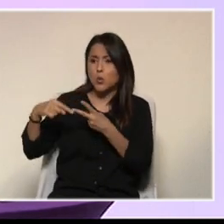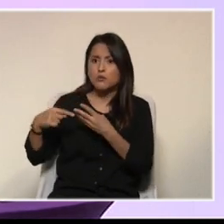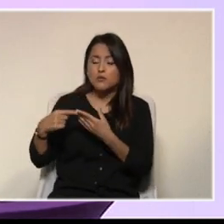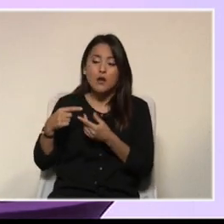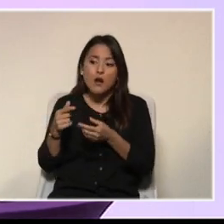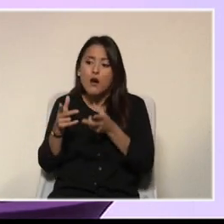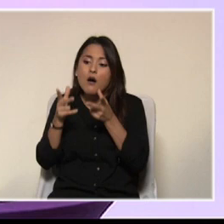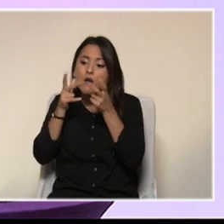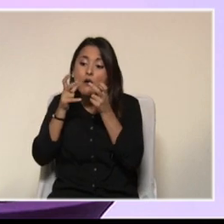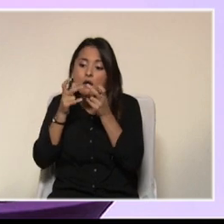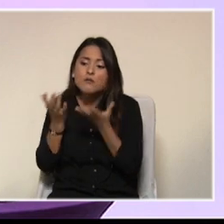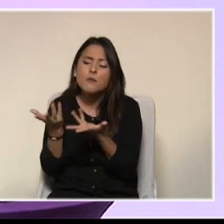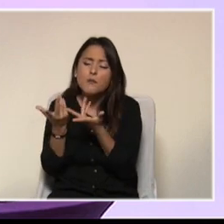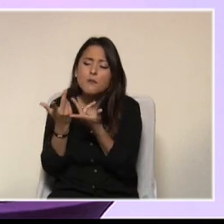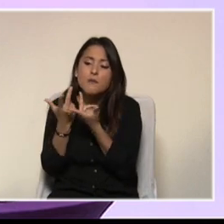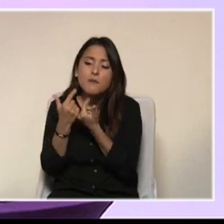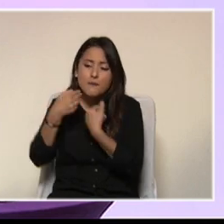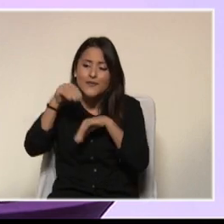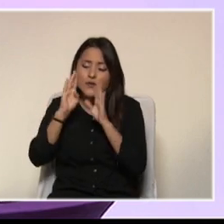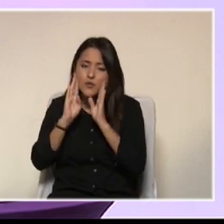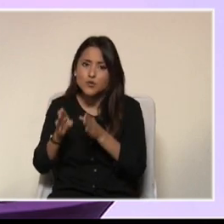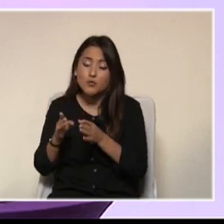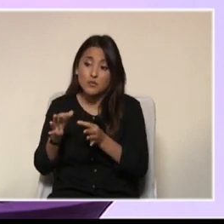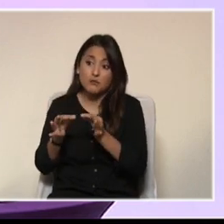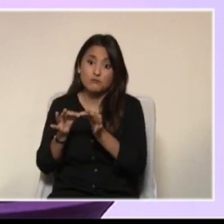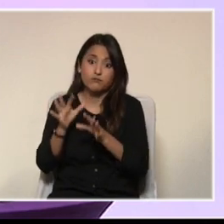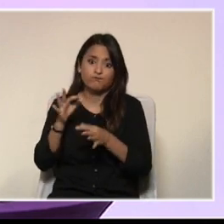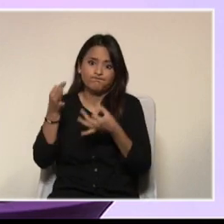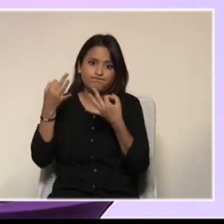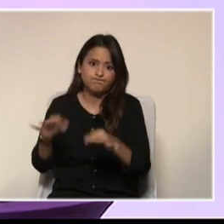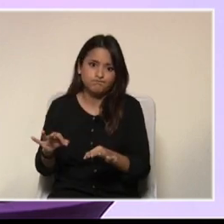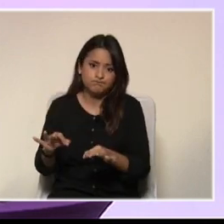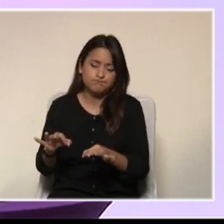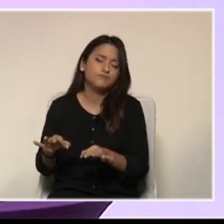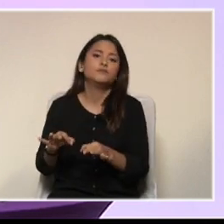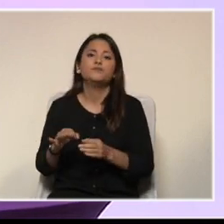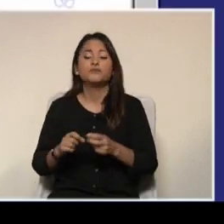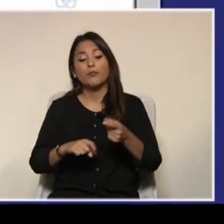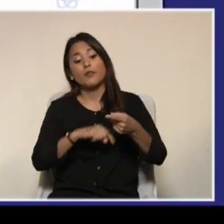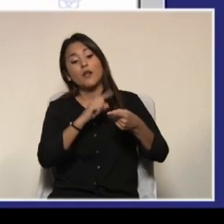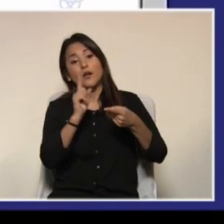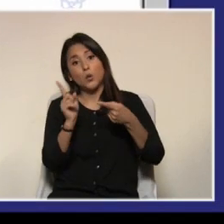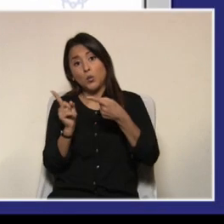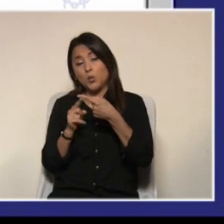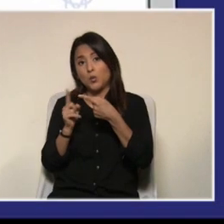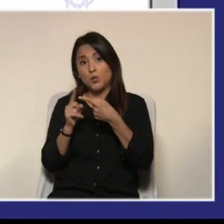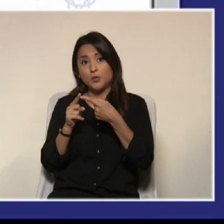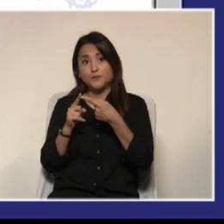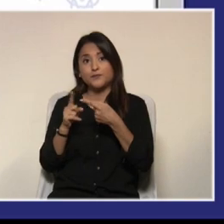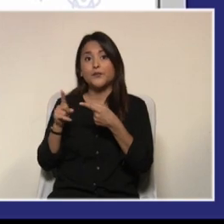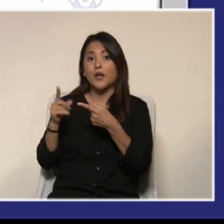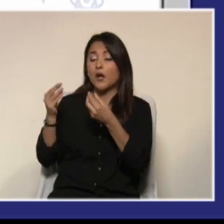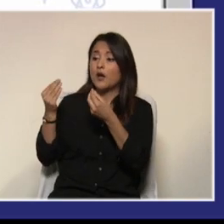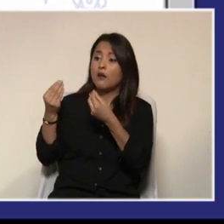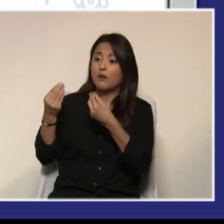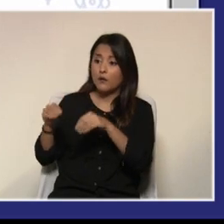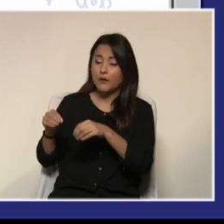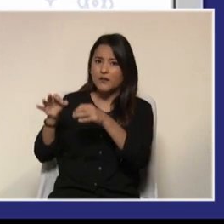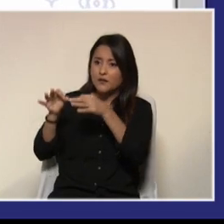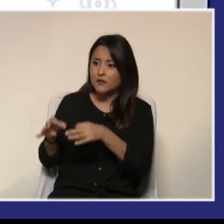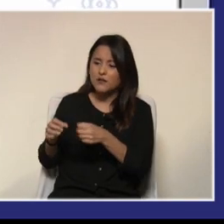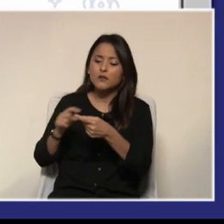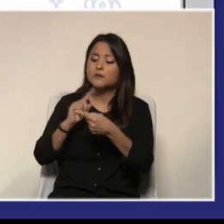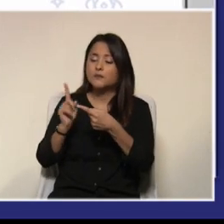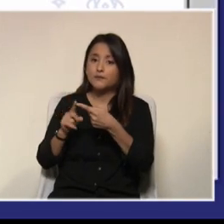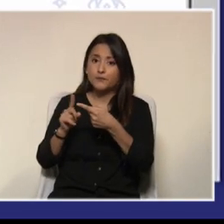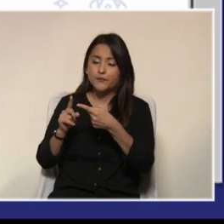supuesto con los éxitos que esperamos lograr a través de ella. Por eso, desde el consenso vamos a organizar lo que es